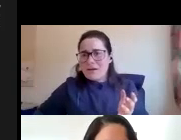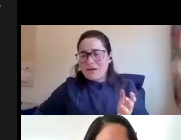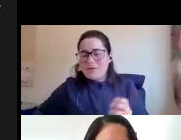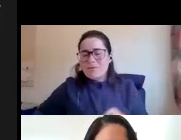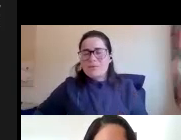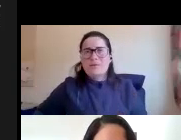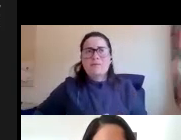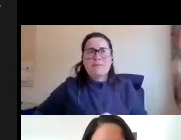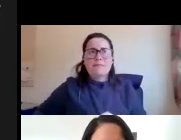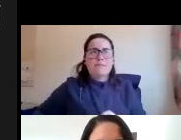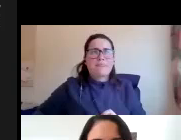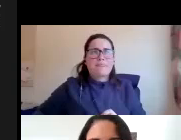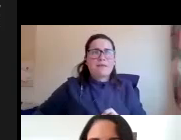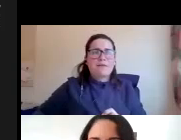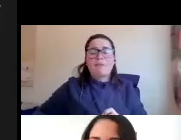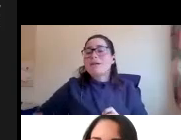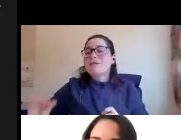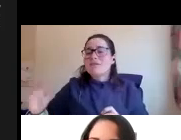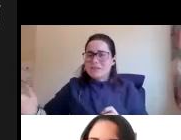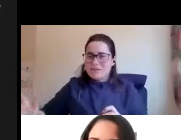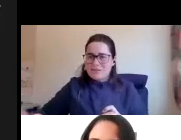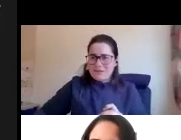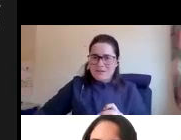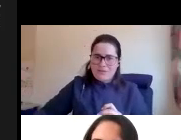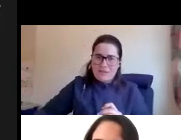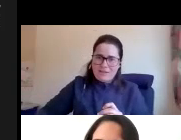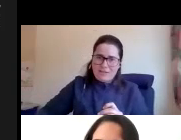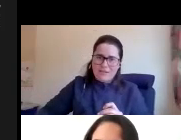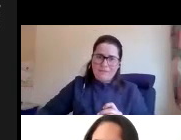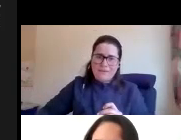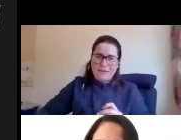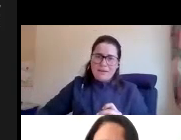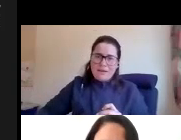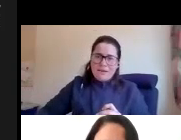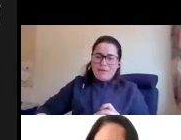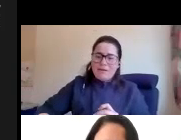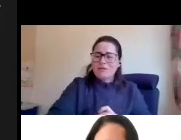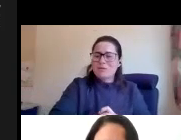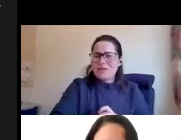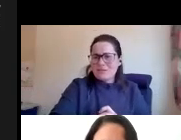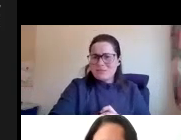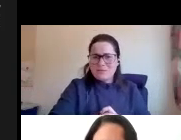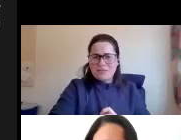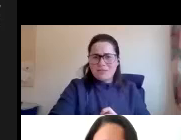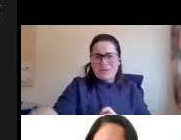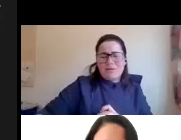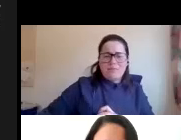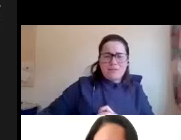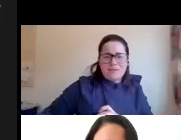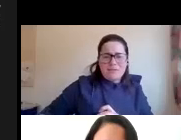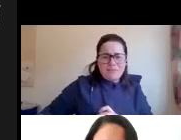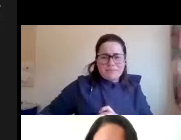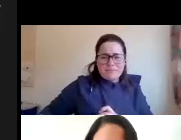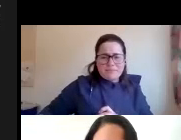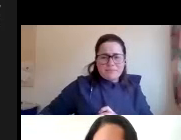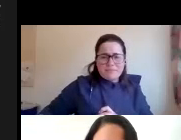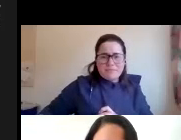hacer una planificación de fertilizante. Manejo de suelos, y supongo que esto ya lo han